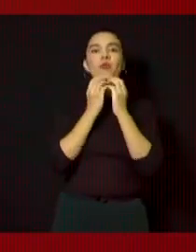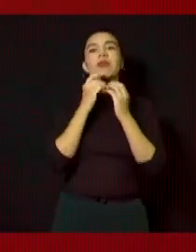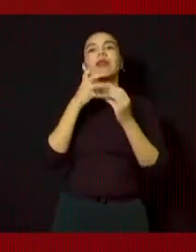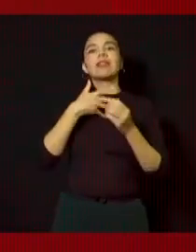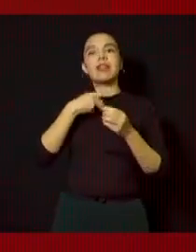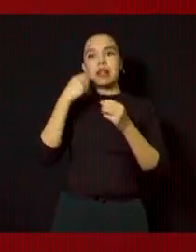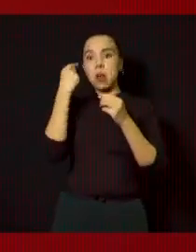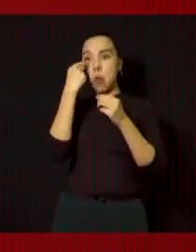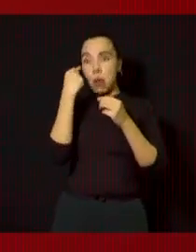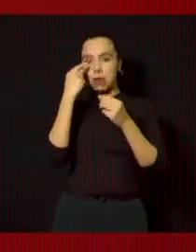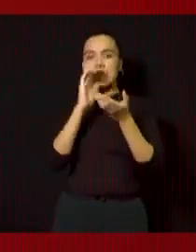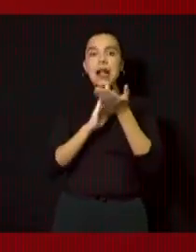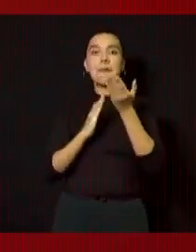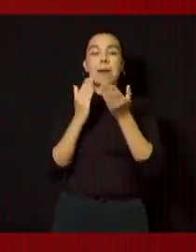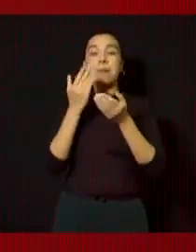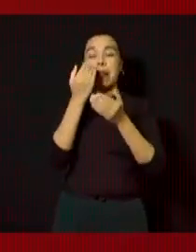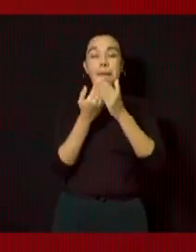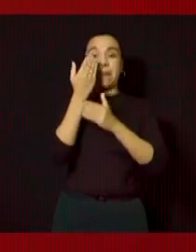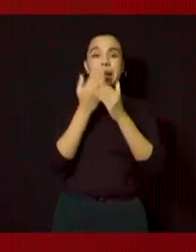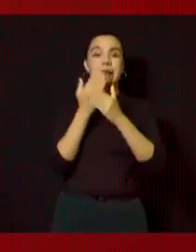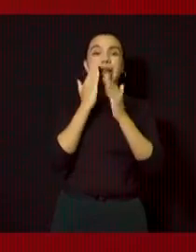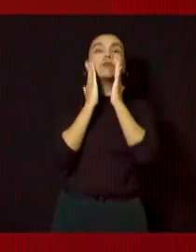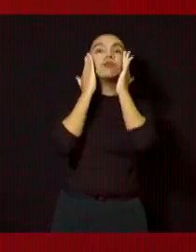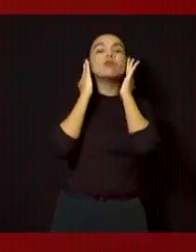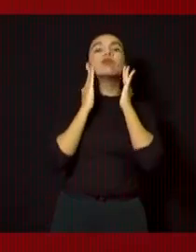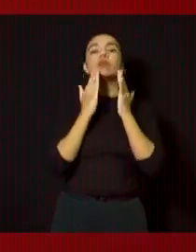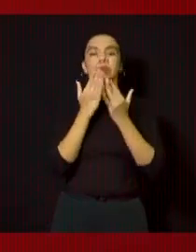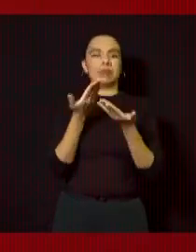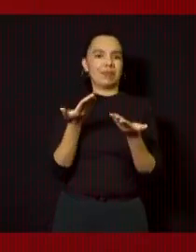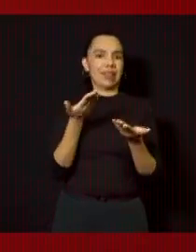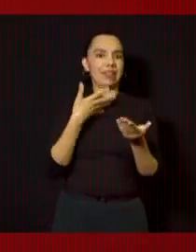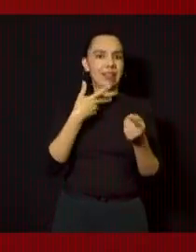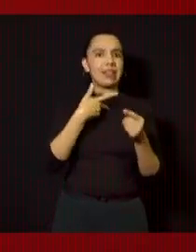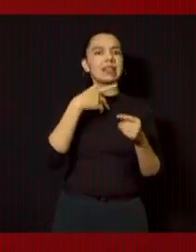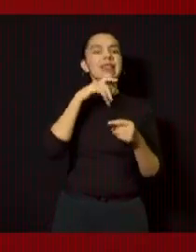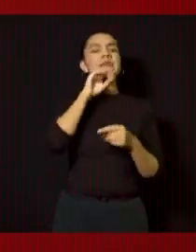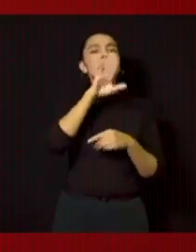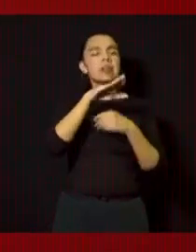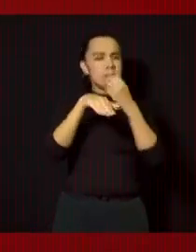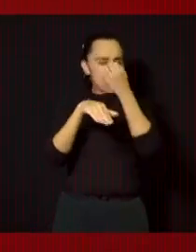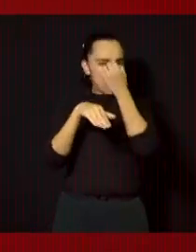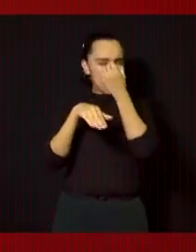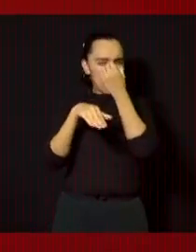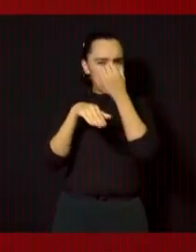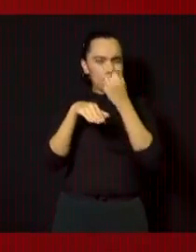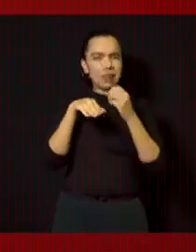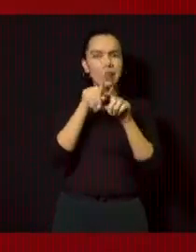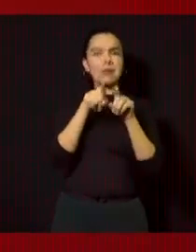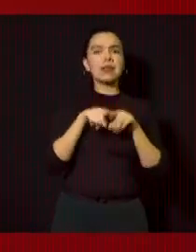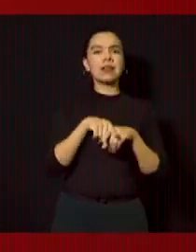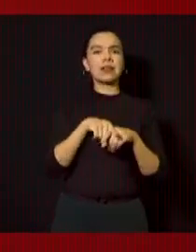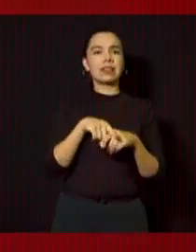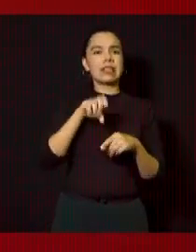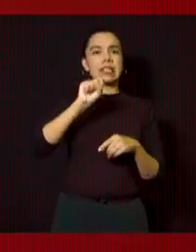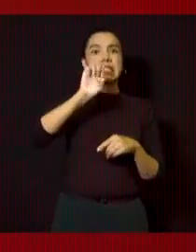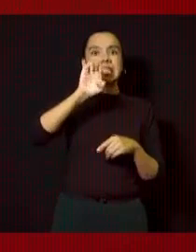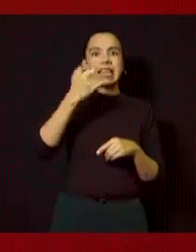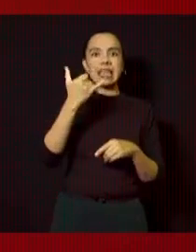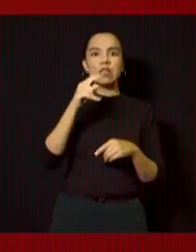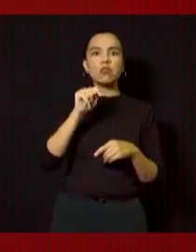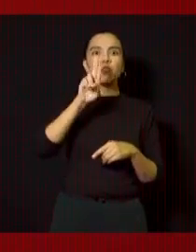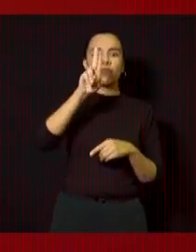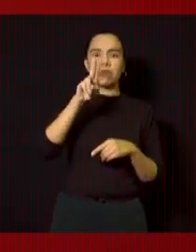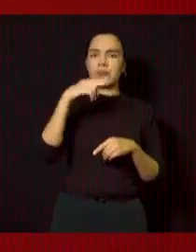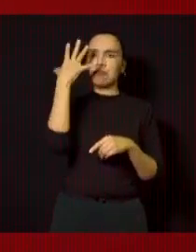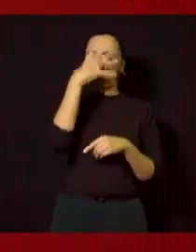su crema de día, su bloqueador, para que te des cuenta. Además que, Diego, aquí hay una gran... Es que Seitú es maravilloso, o sea, es que es una gran